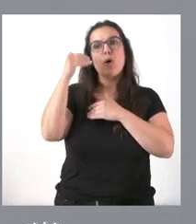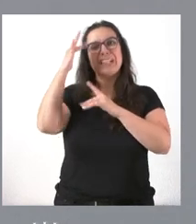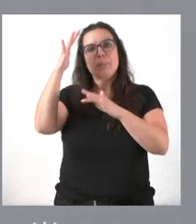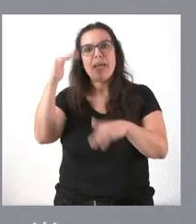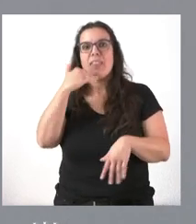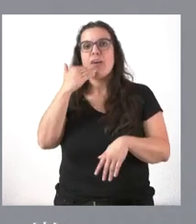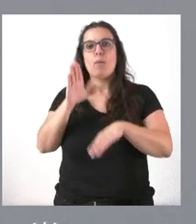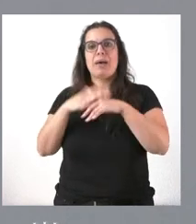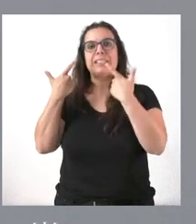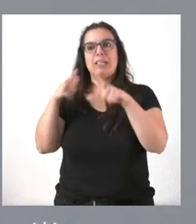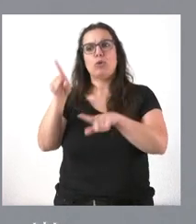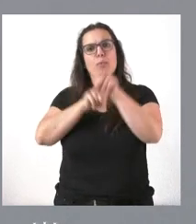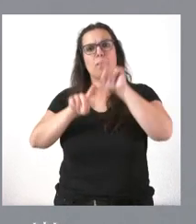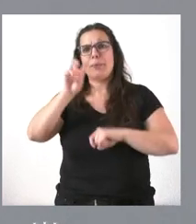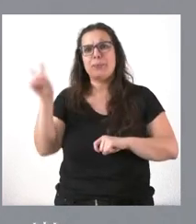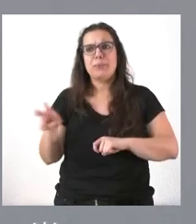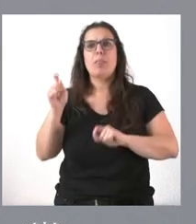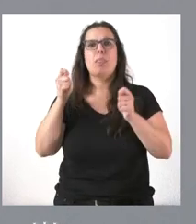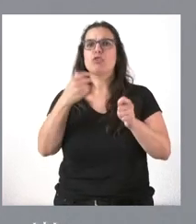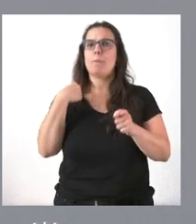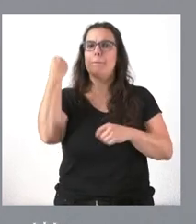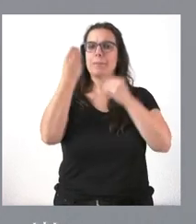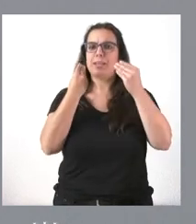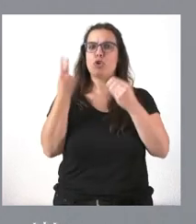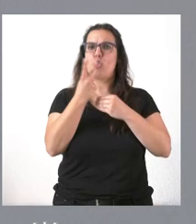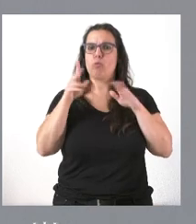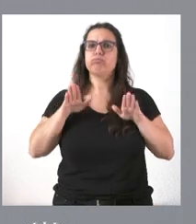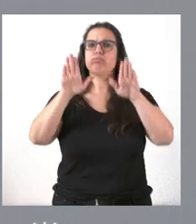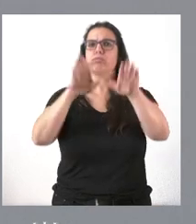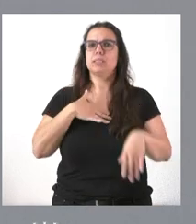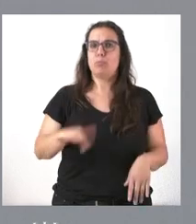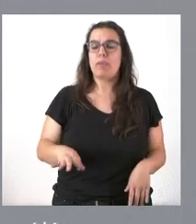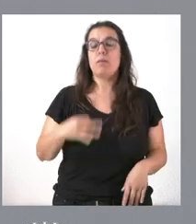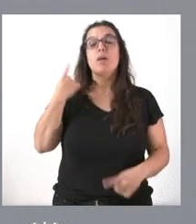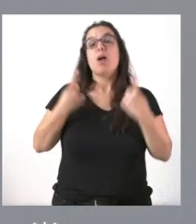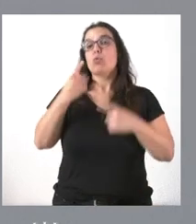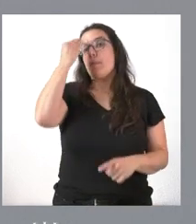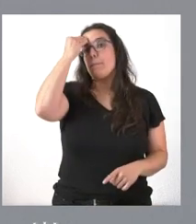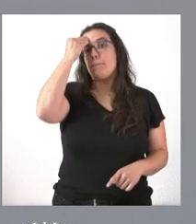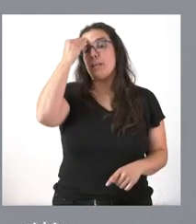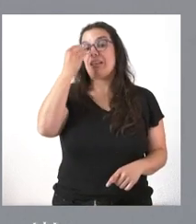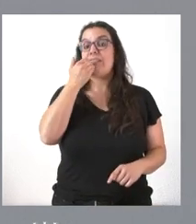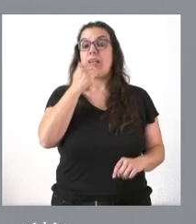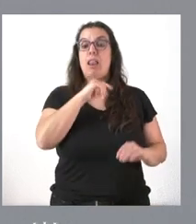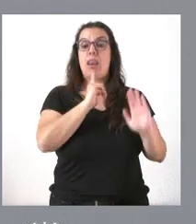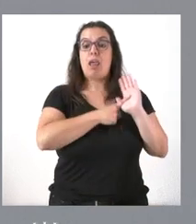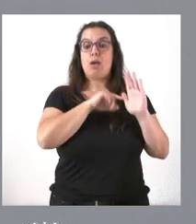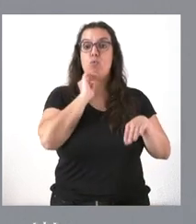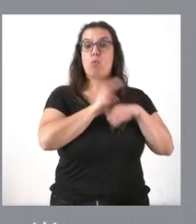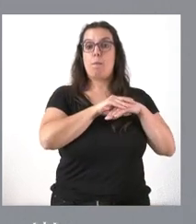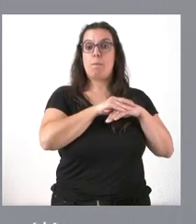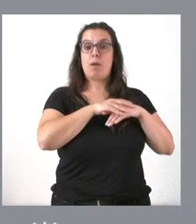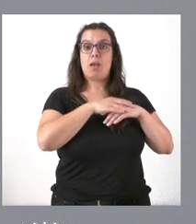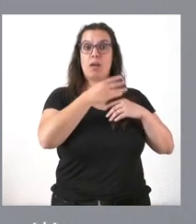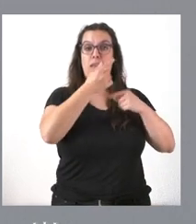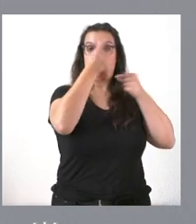a un sector que tiene muchos problemas yo creo que hay personas que piensan que cumplir la ley